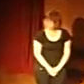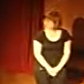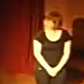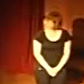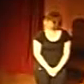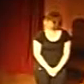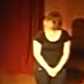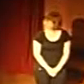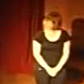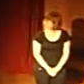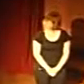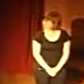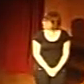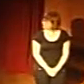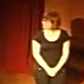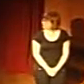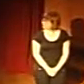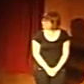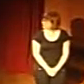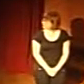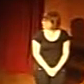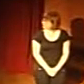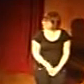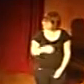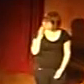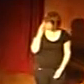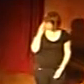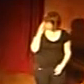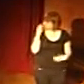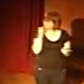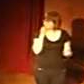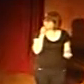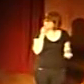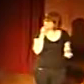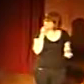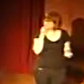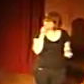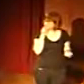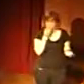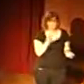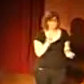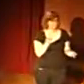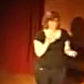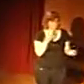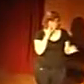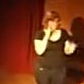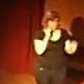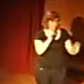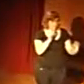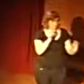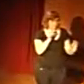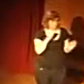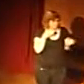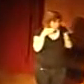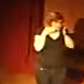diferente a ver no sé por qué se ha puesto esto bien bueno H obviamente la la parte central o el